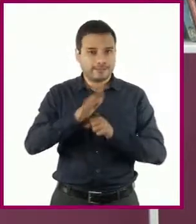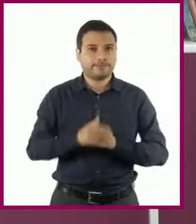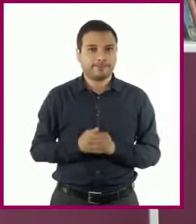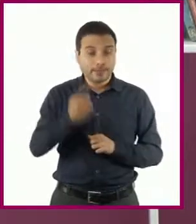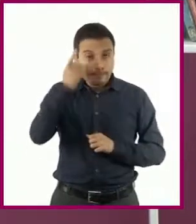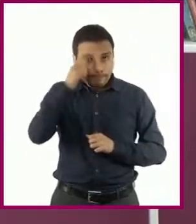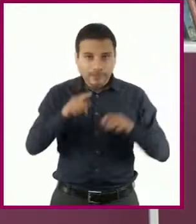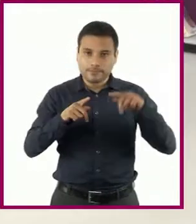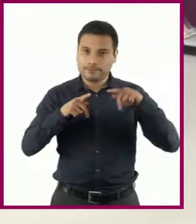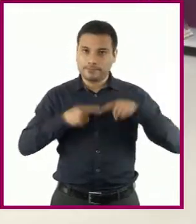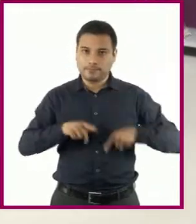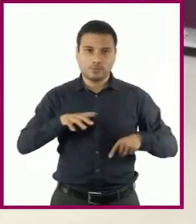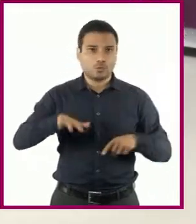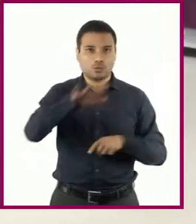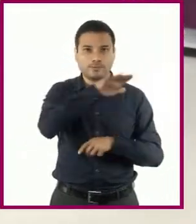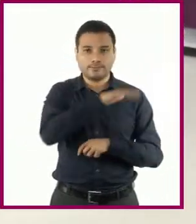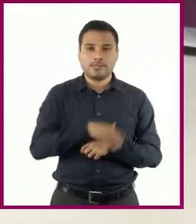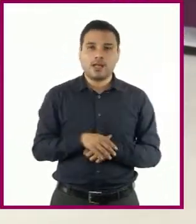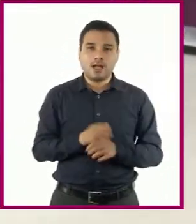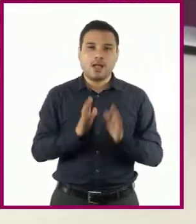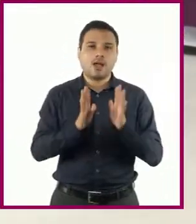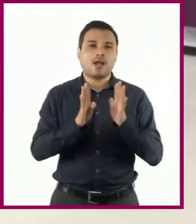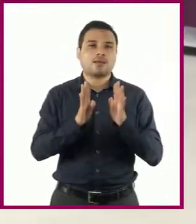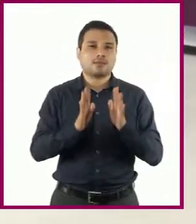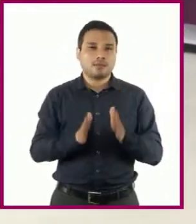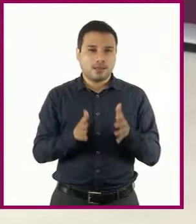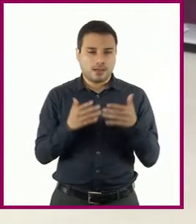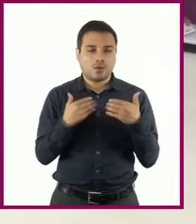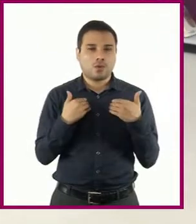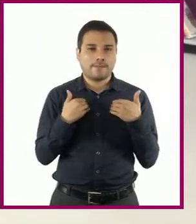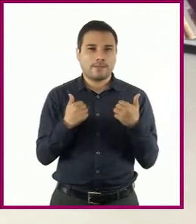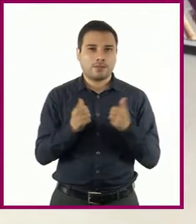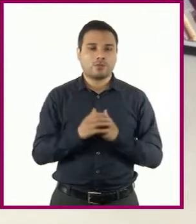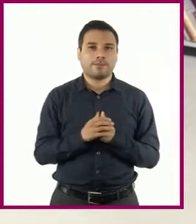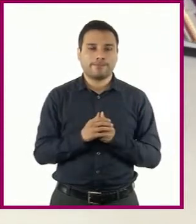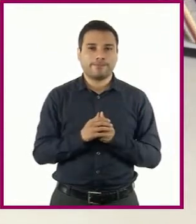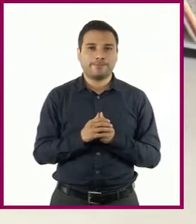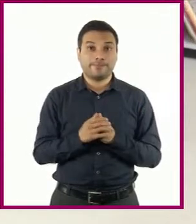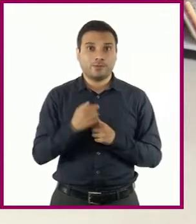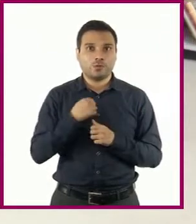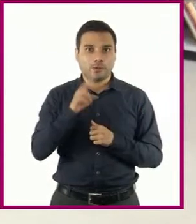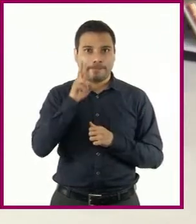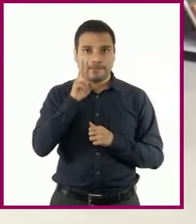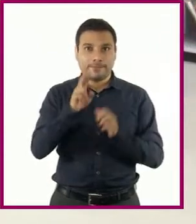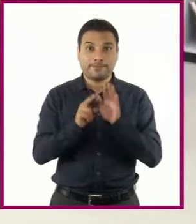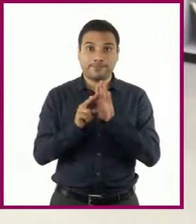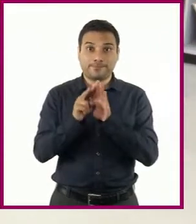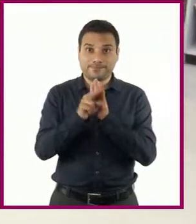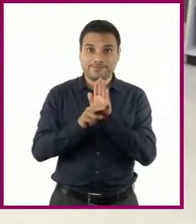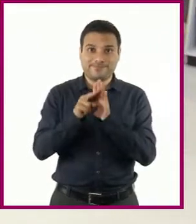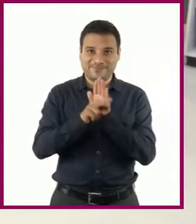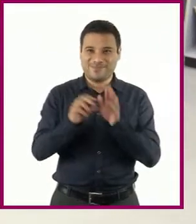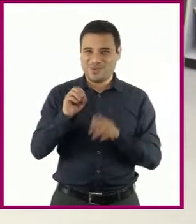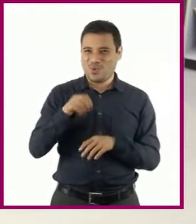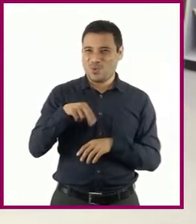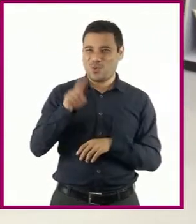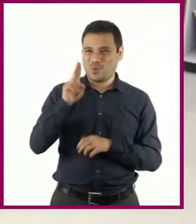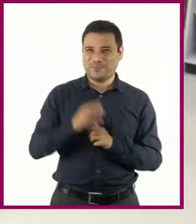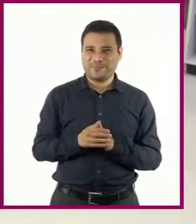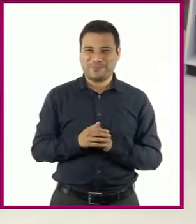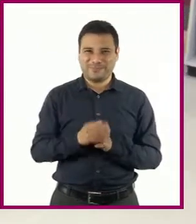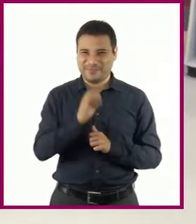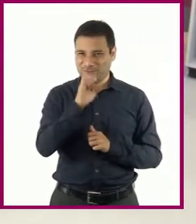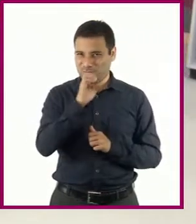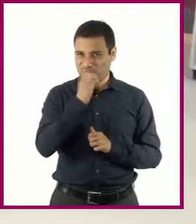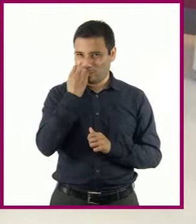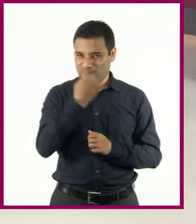sus habitantes. Creo que ya estoy entendiendo, maestra. De hecho, vi un video de la Organización de las Naciones Unidas para la